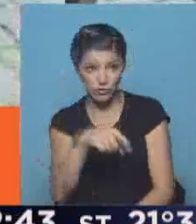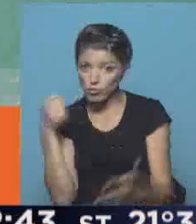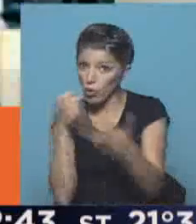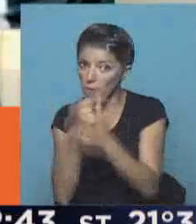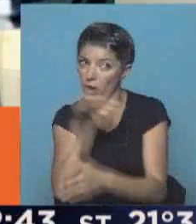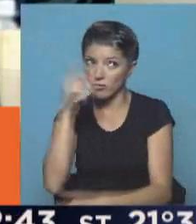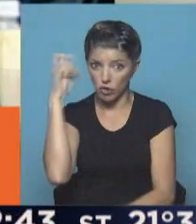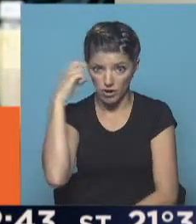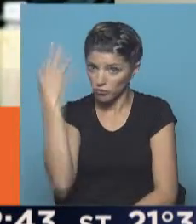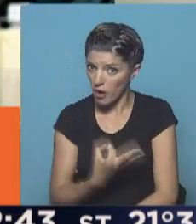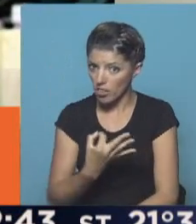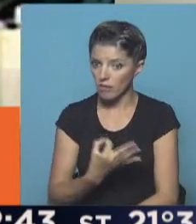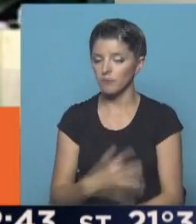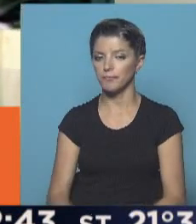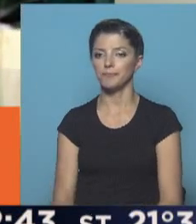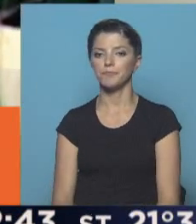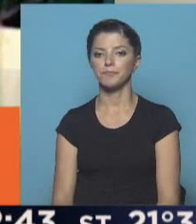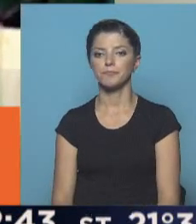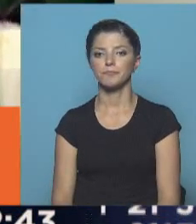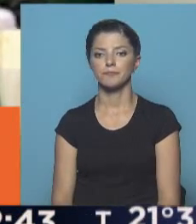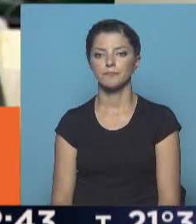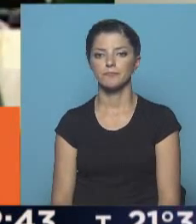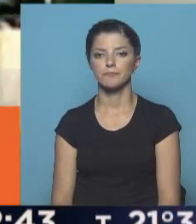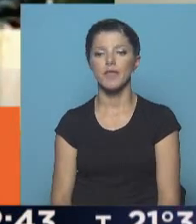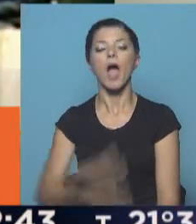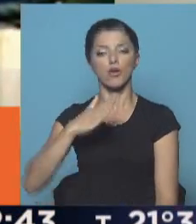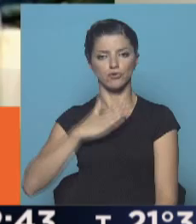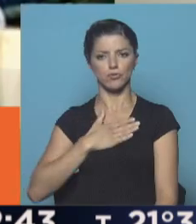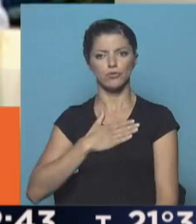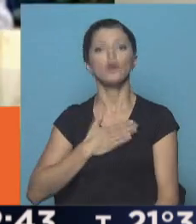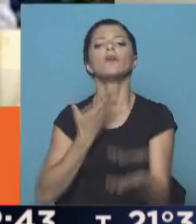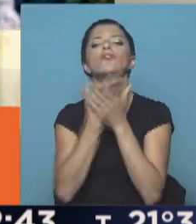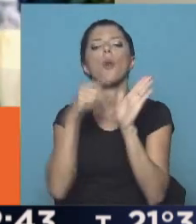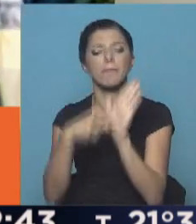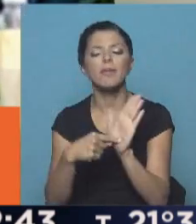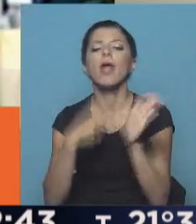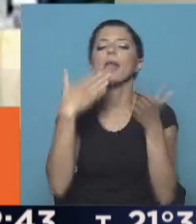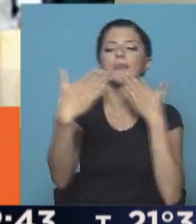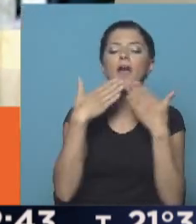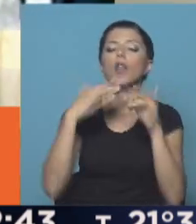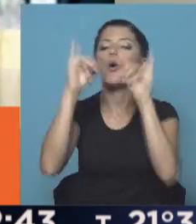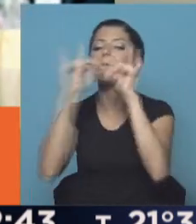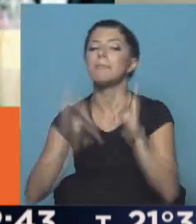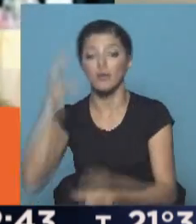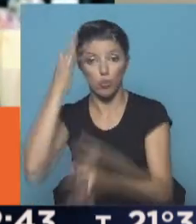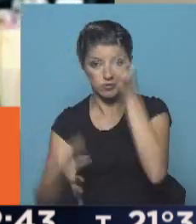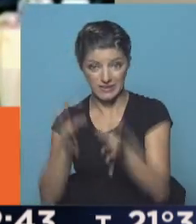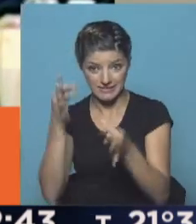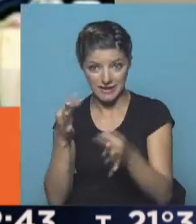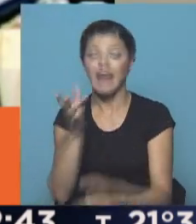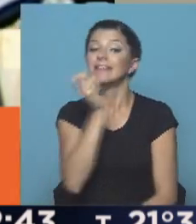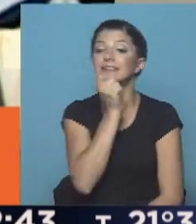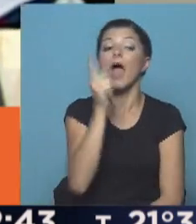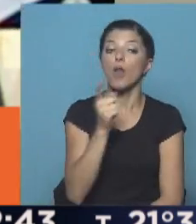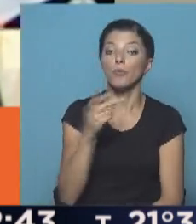parlamentario. Aquí a los venezolanos se nos impone es el diálogo, la paz, la justicia, y aquel que haya llamado a la